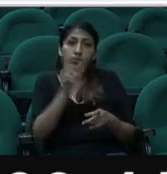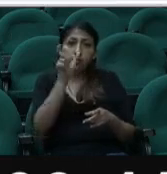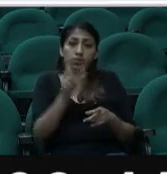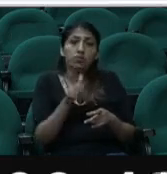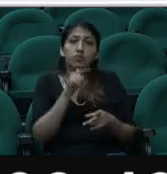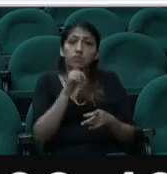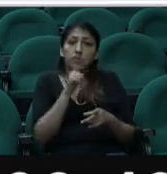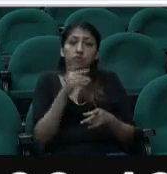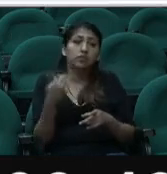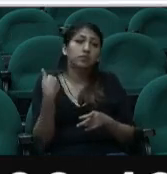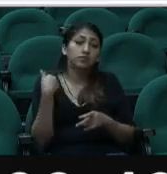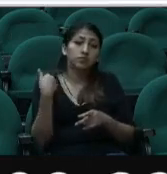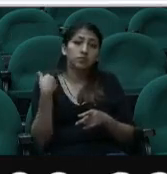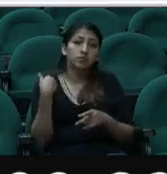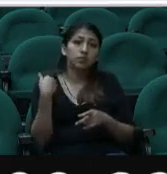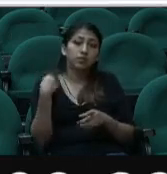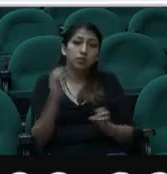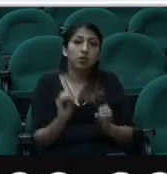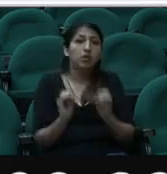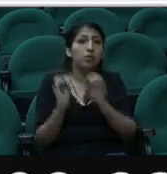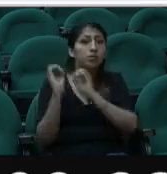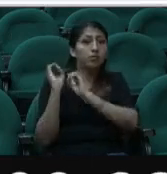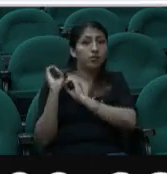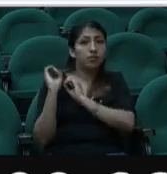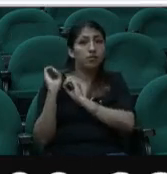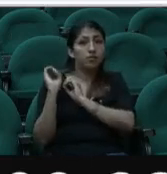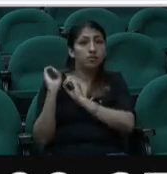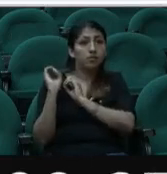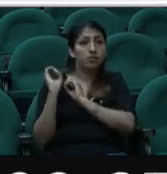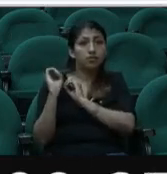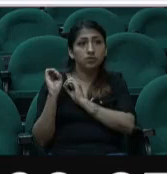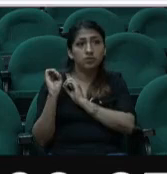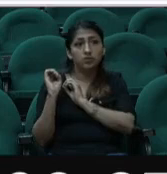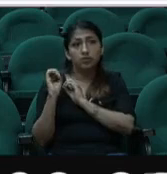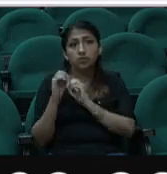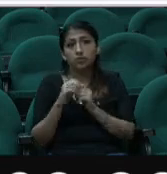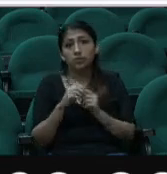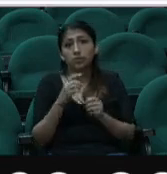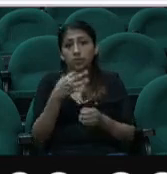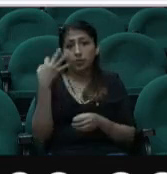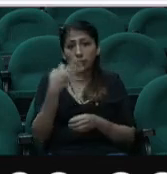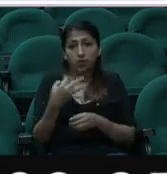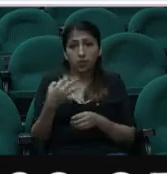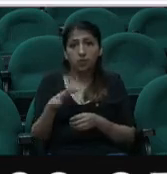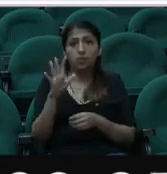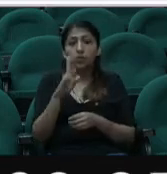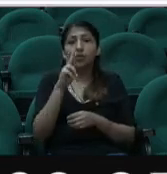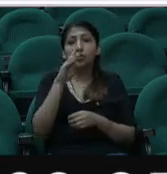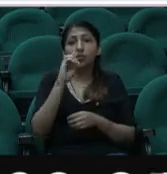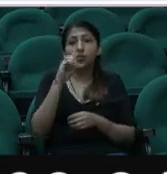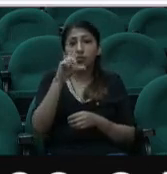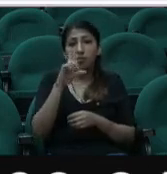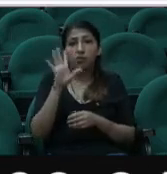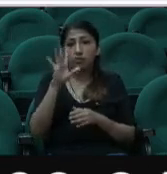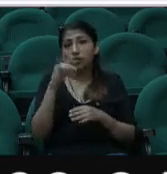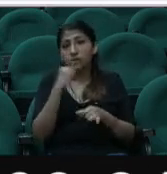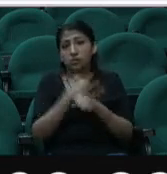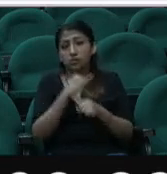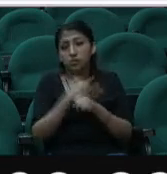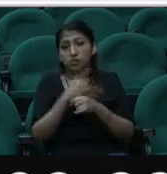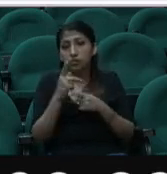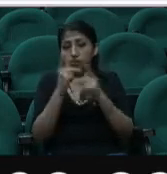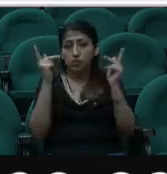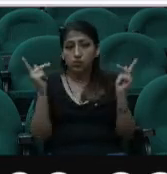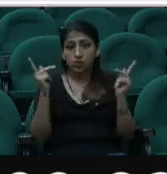quienes tienen la obligación la obligación de cumplir su rol si hablamos de instituciones